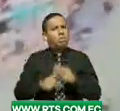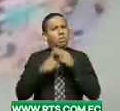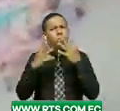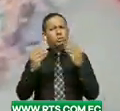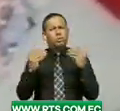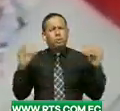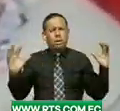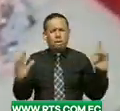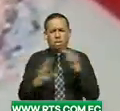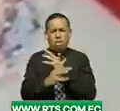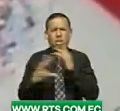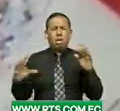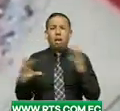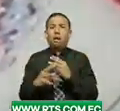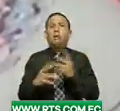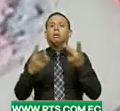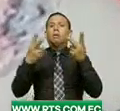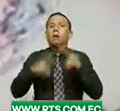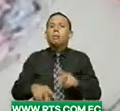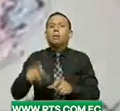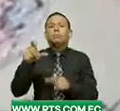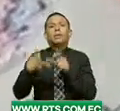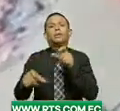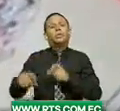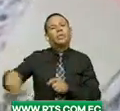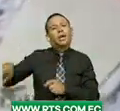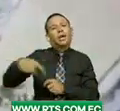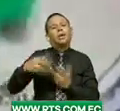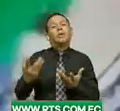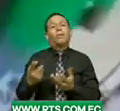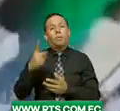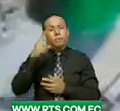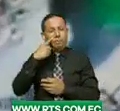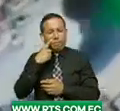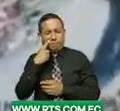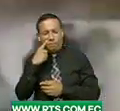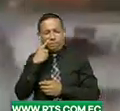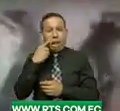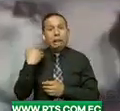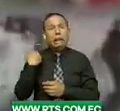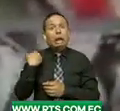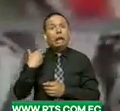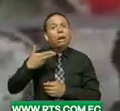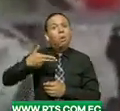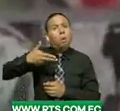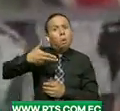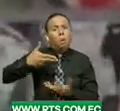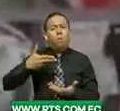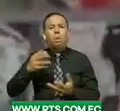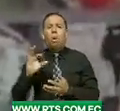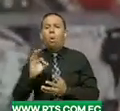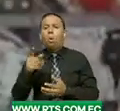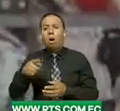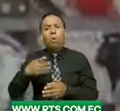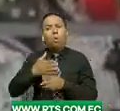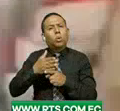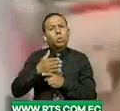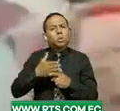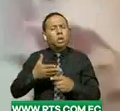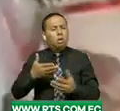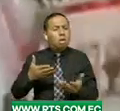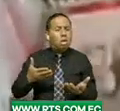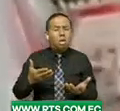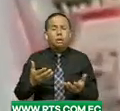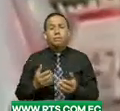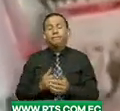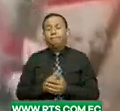todo. Comienzan a salir personas que portan armas o a veces agarran cuchillos y todo eso. Entonces,